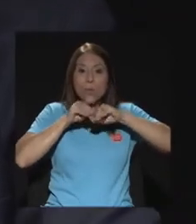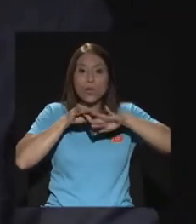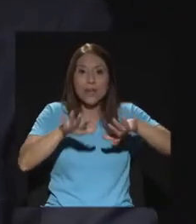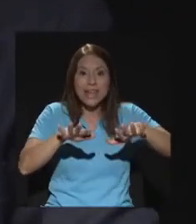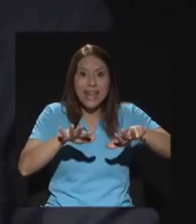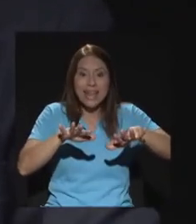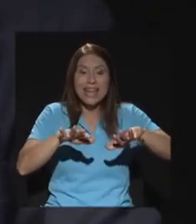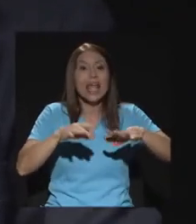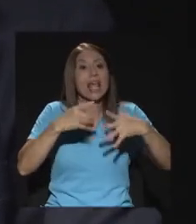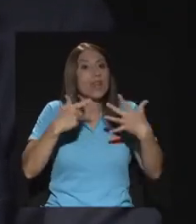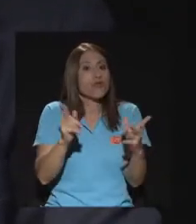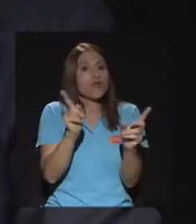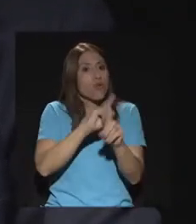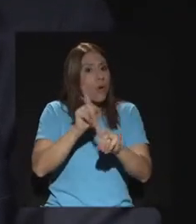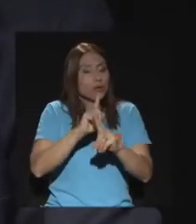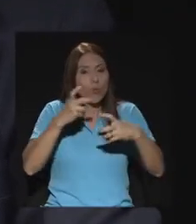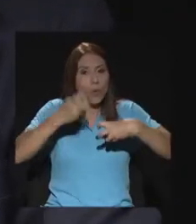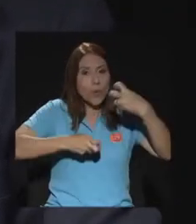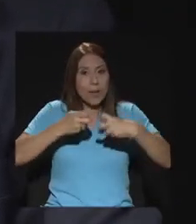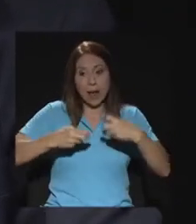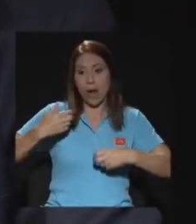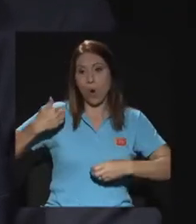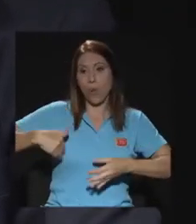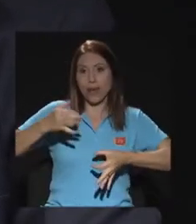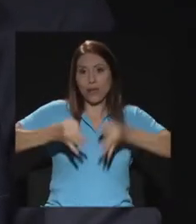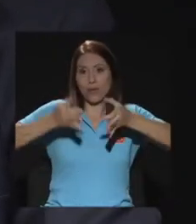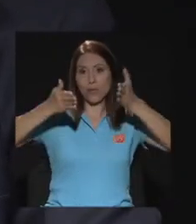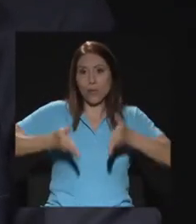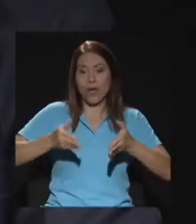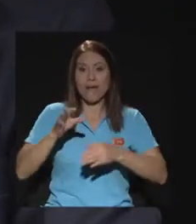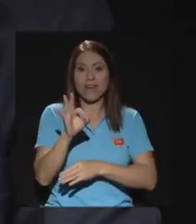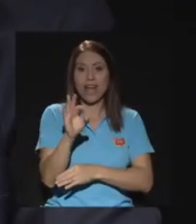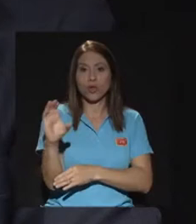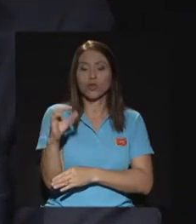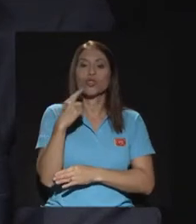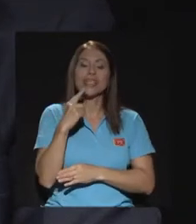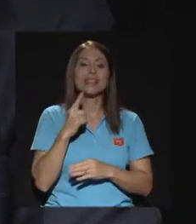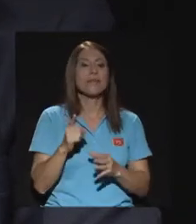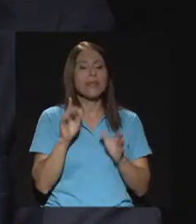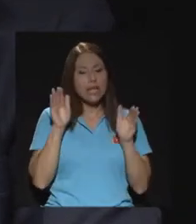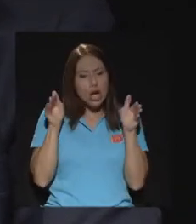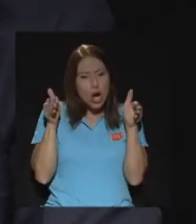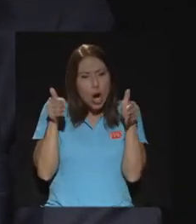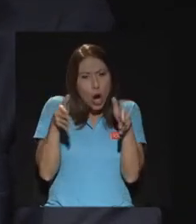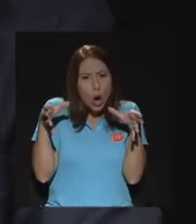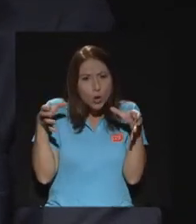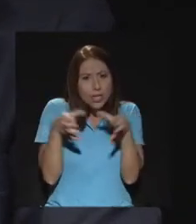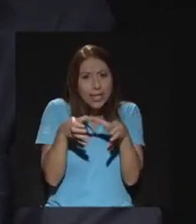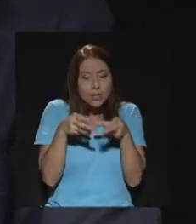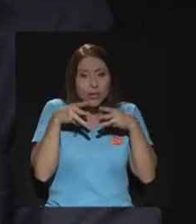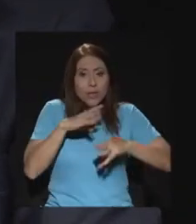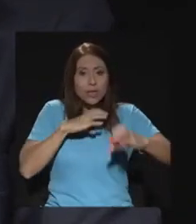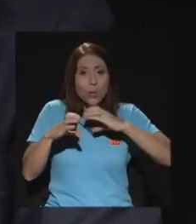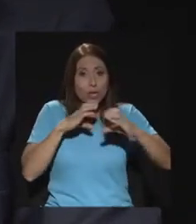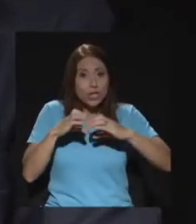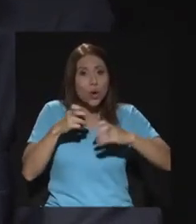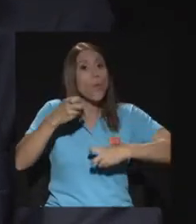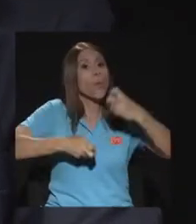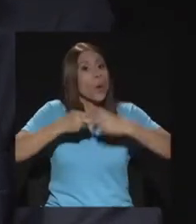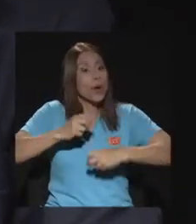problema. Dice don Fernando Cruz, magistrado, la concentración de los medios en Costa Rica es un tema complejo, políticamente